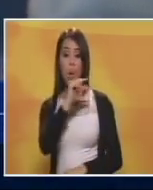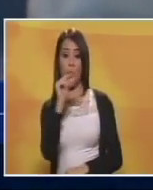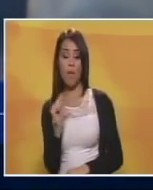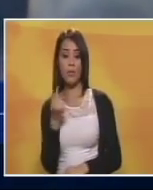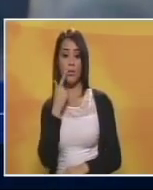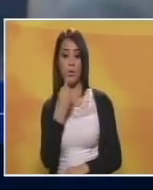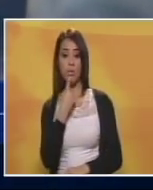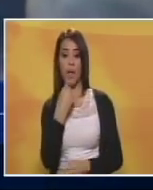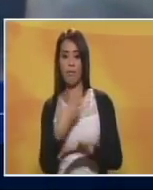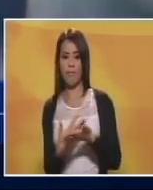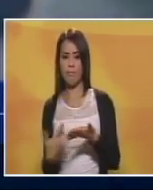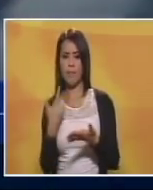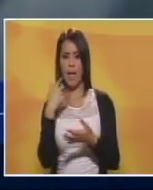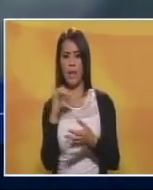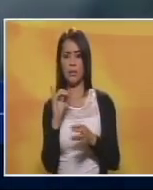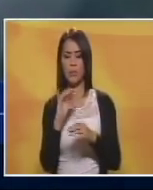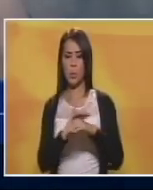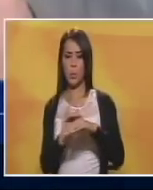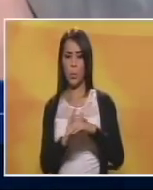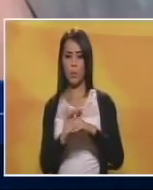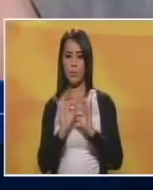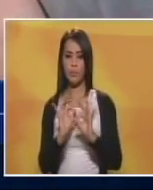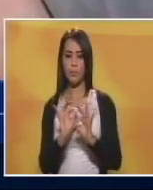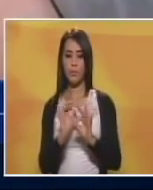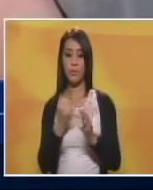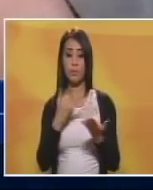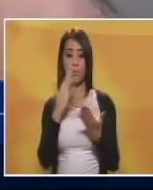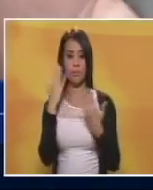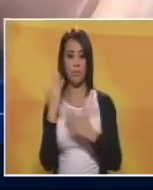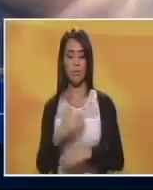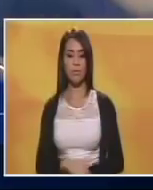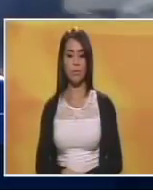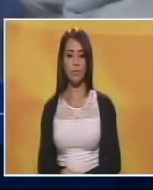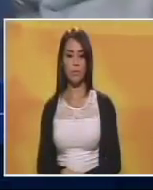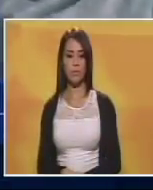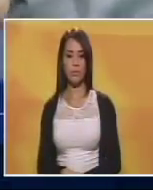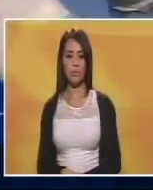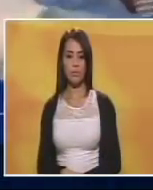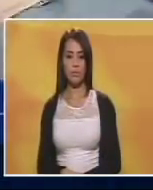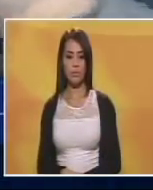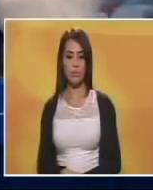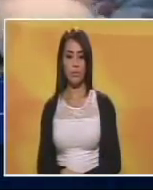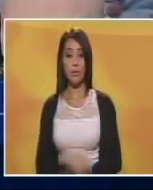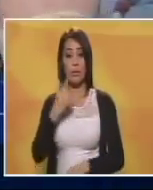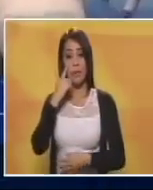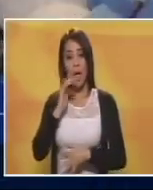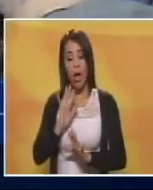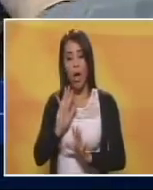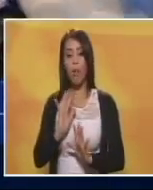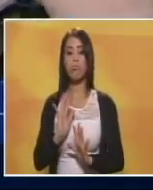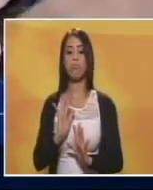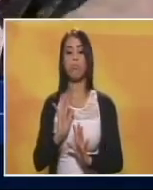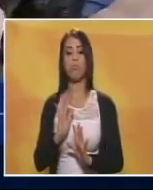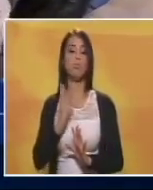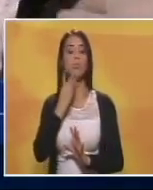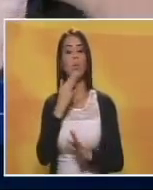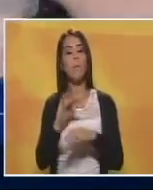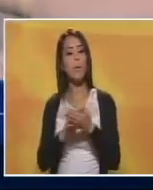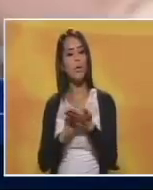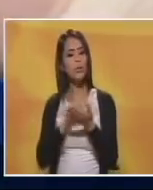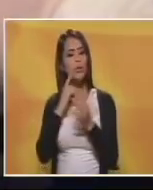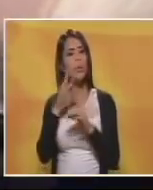que queden expuestos. Ya yo tengo ahí la amígdala preparada, ¿okay? Y si alguno no cauteriza con eso,